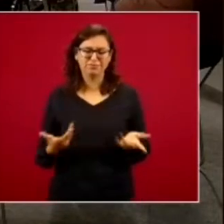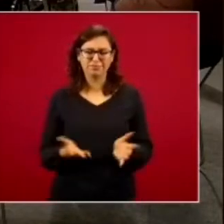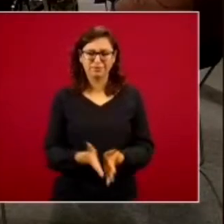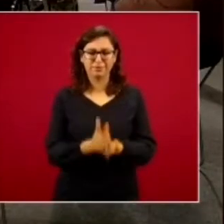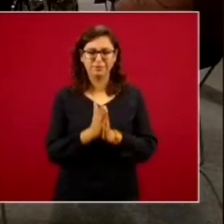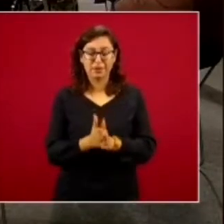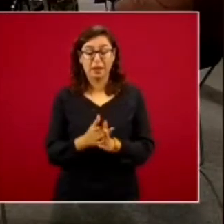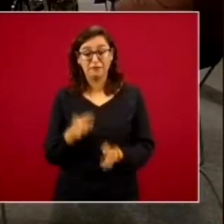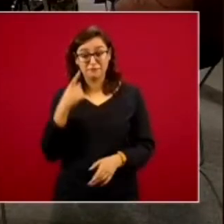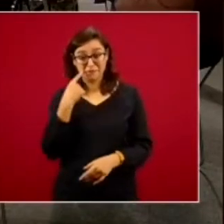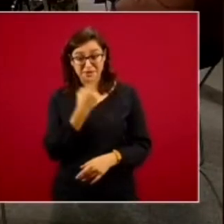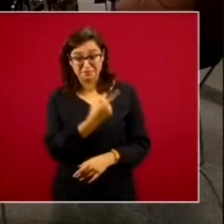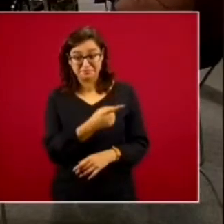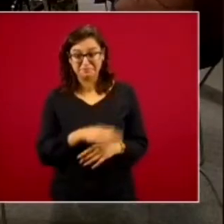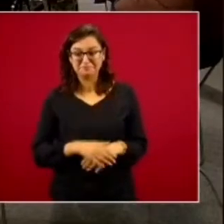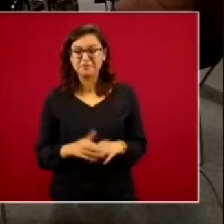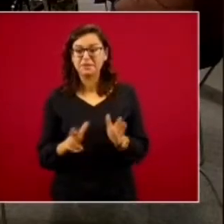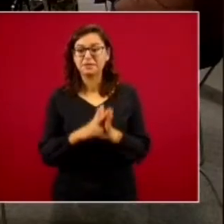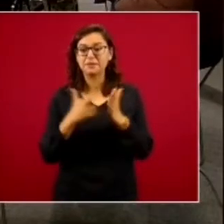este es Nexus